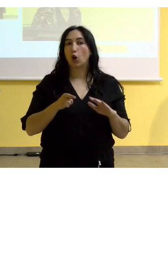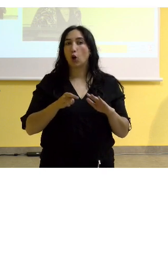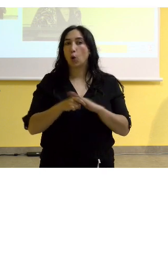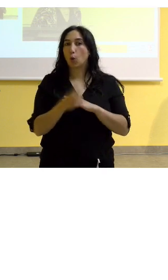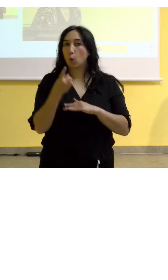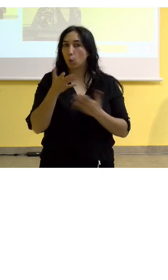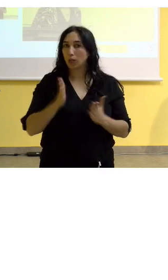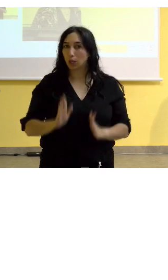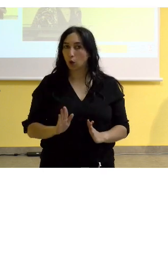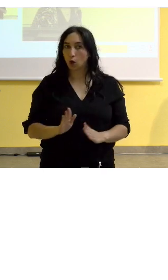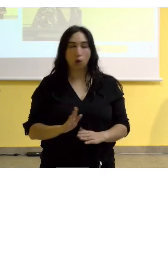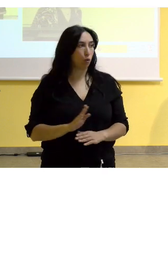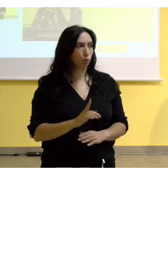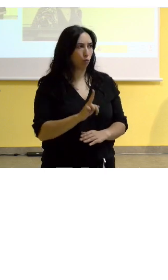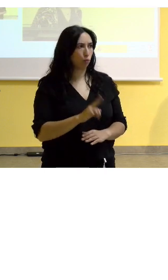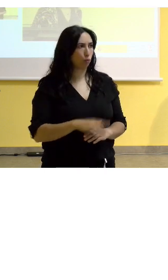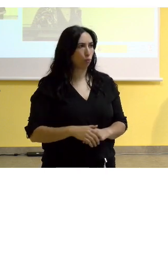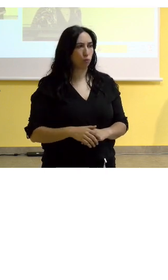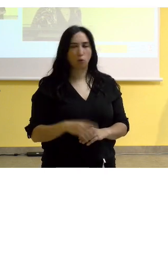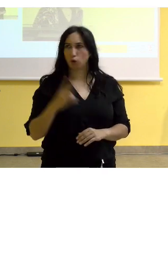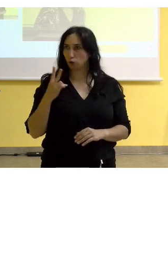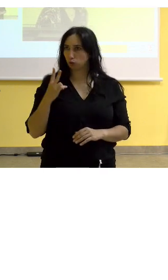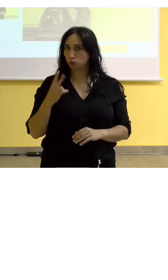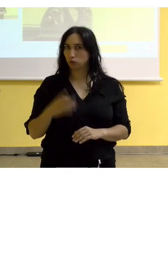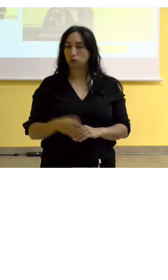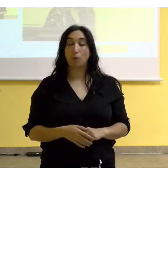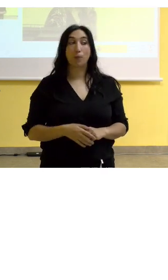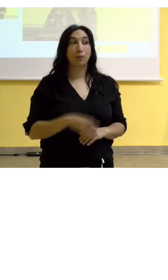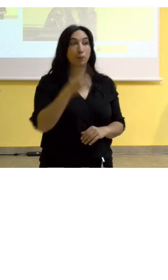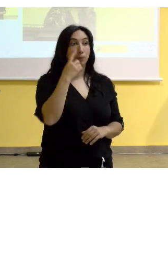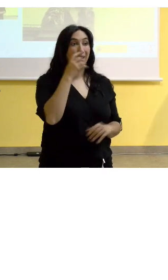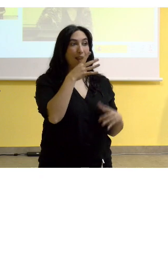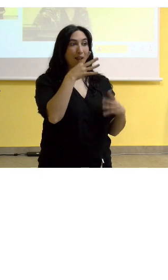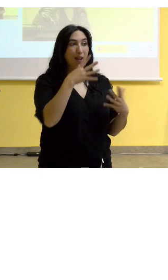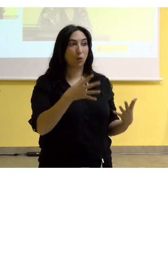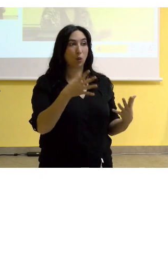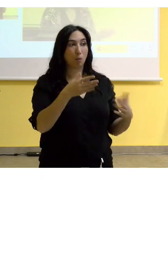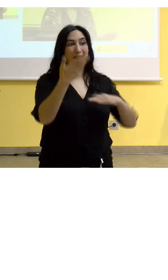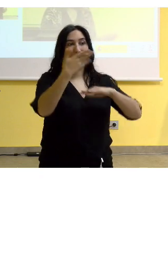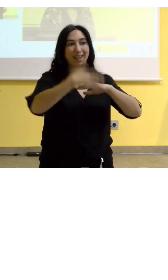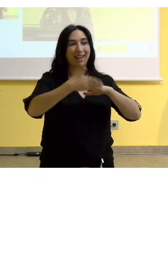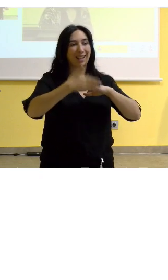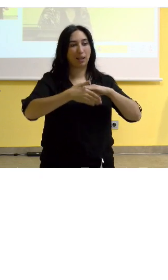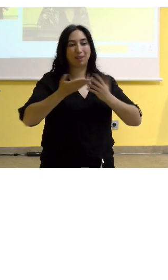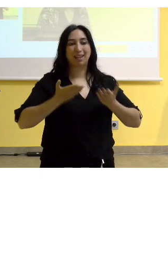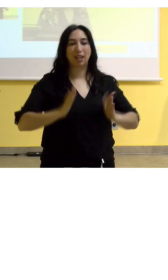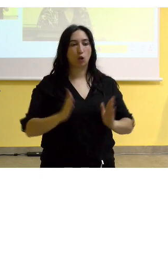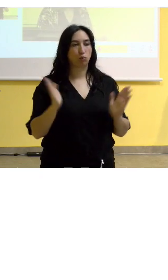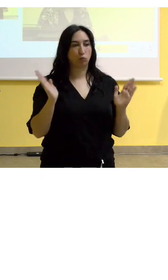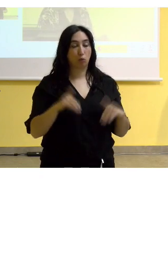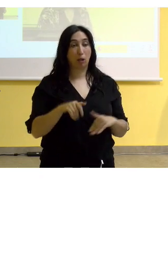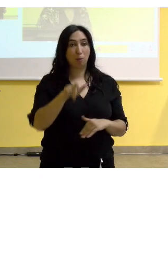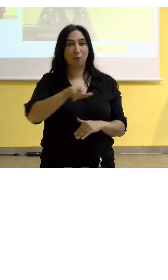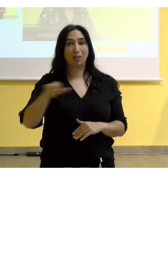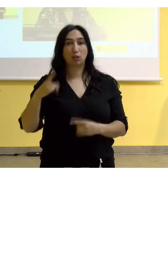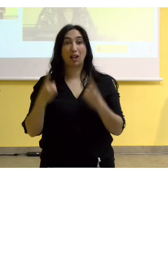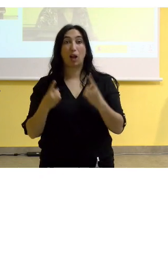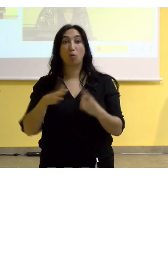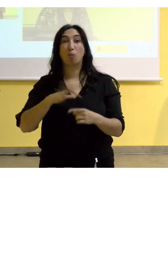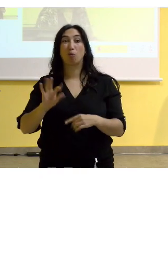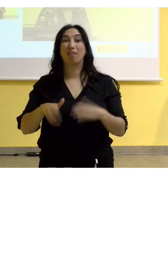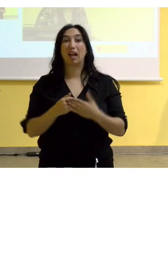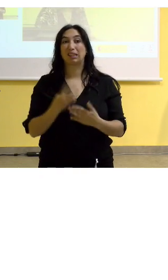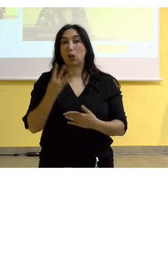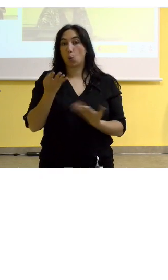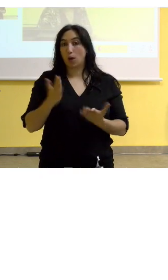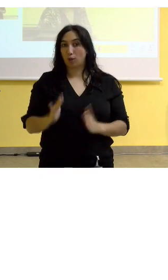No. 2. A ver, a día de hoy, o sea, no se pone límite a hijos. Nosotros tenemos pacientes que han tenido 4 hijos con